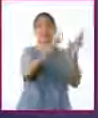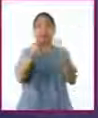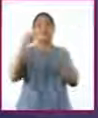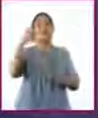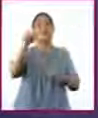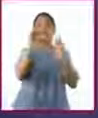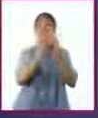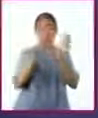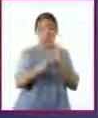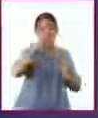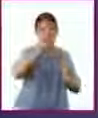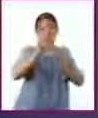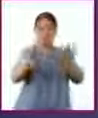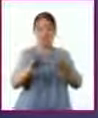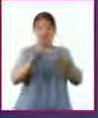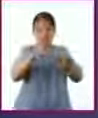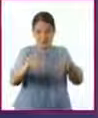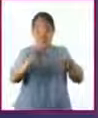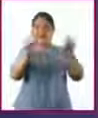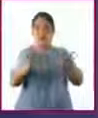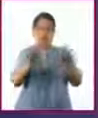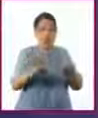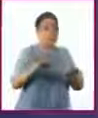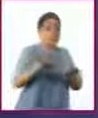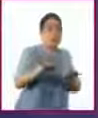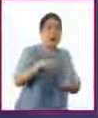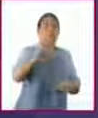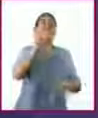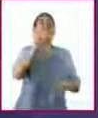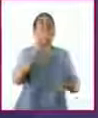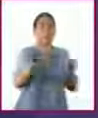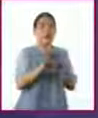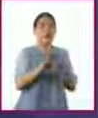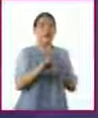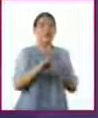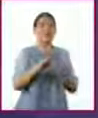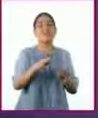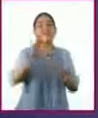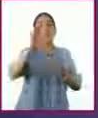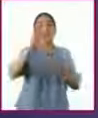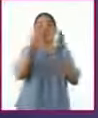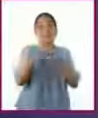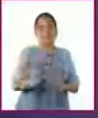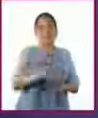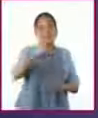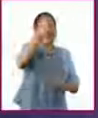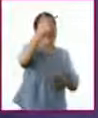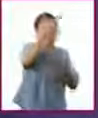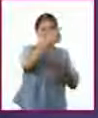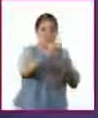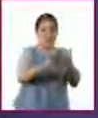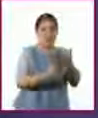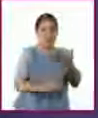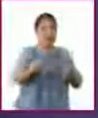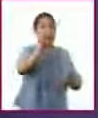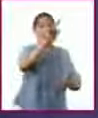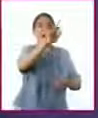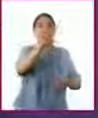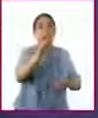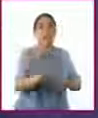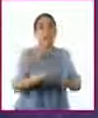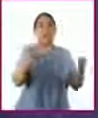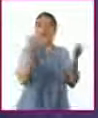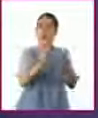de búsqueda computarizadas, es decir, tienen un banco de datos virtual y lo mismo sucede si ingresan